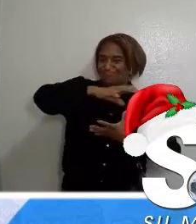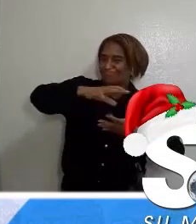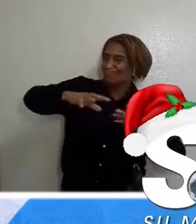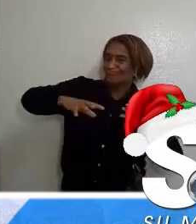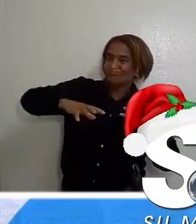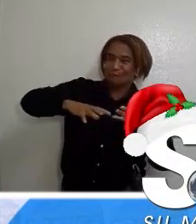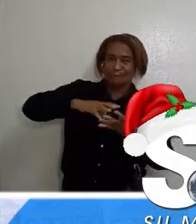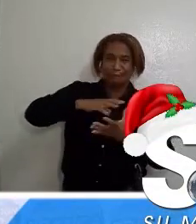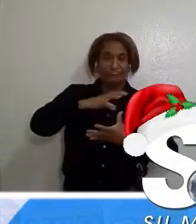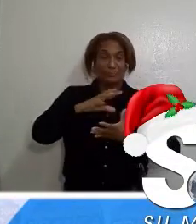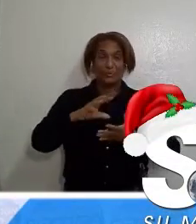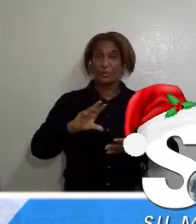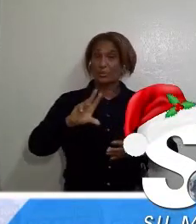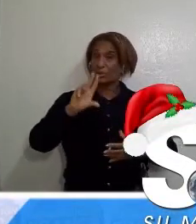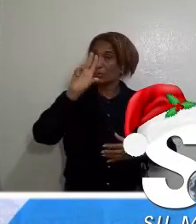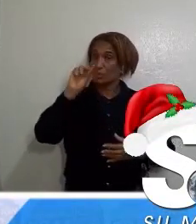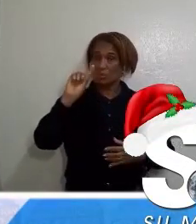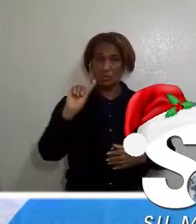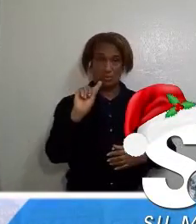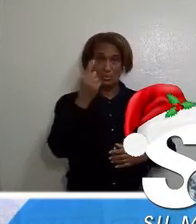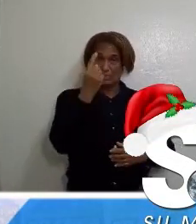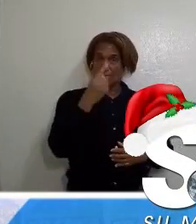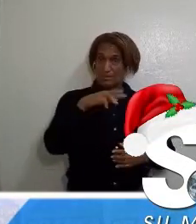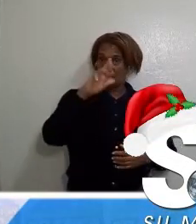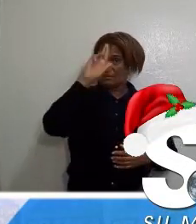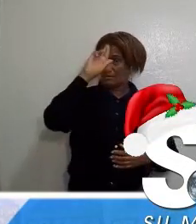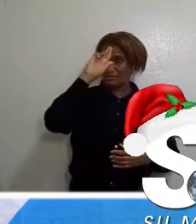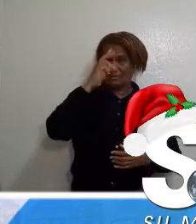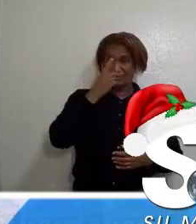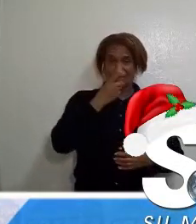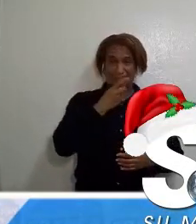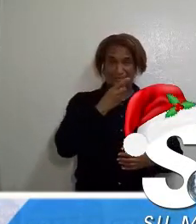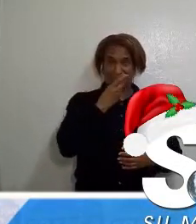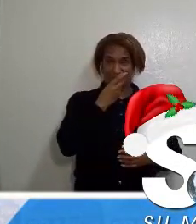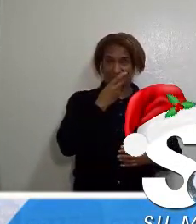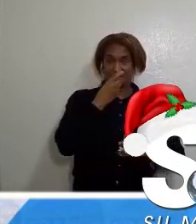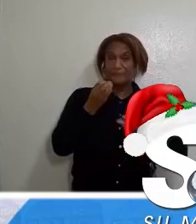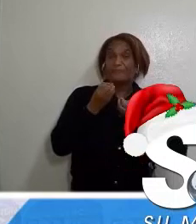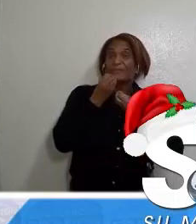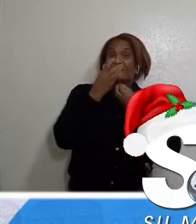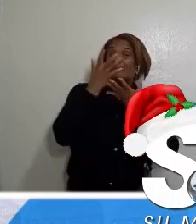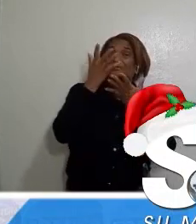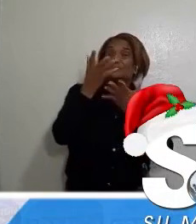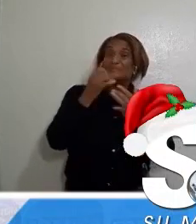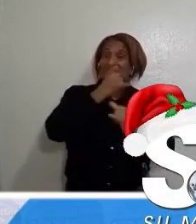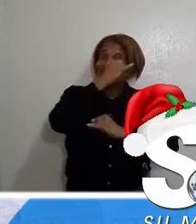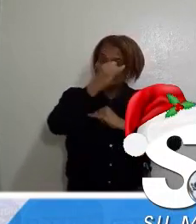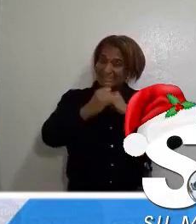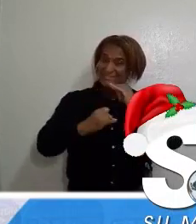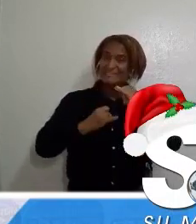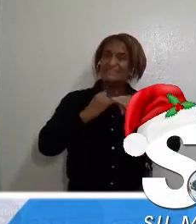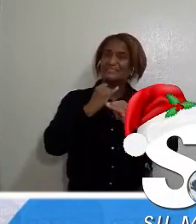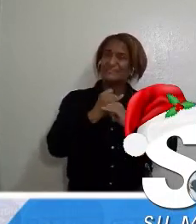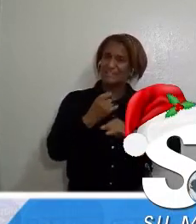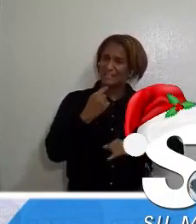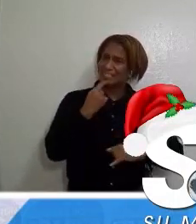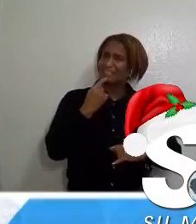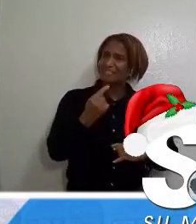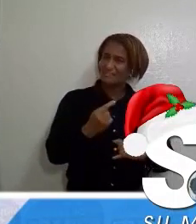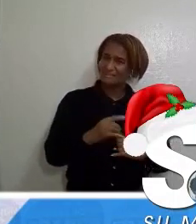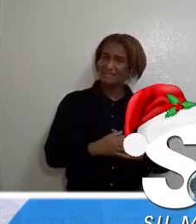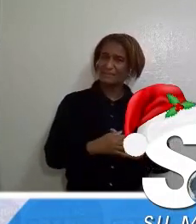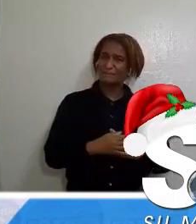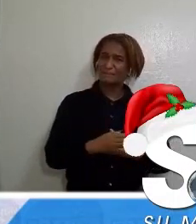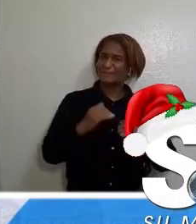procreado hijos de que no le lancen esa única responsabilidad a la sociedad sino que